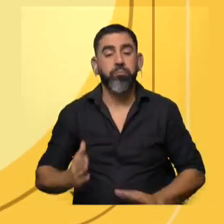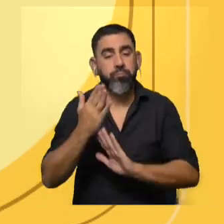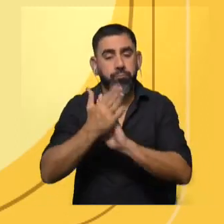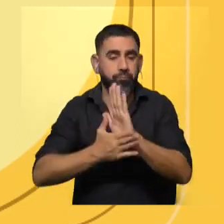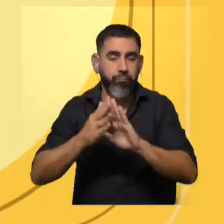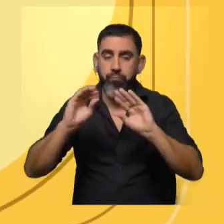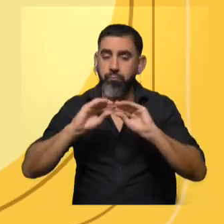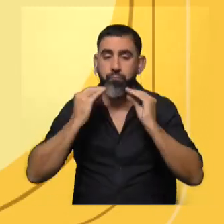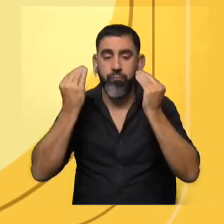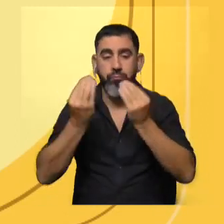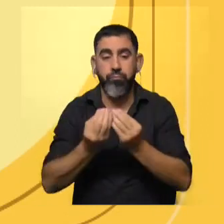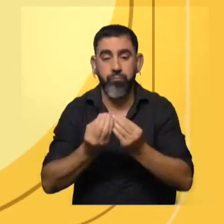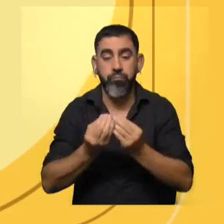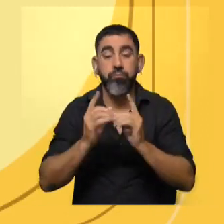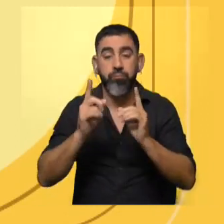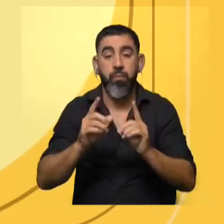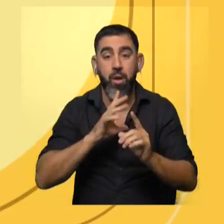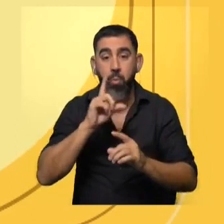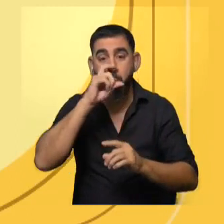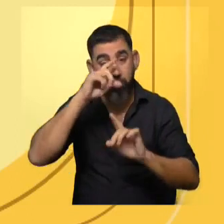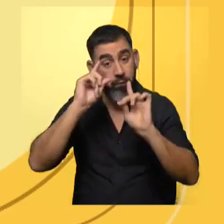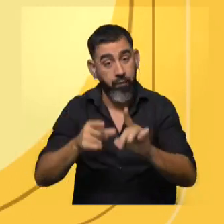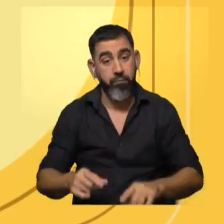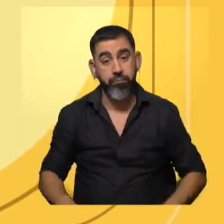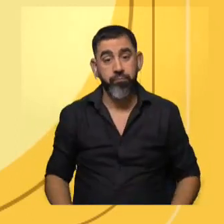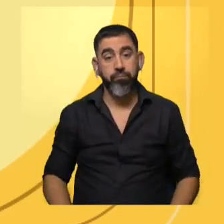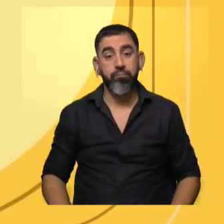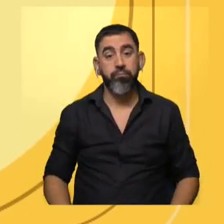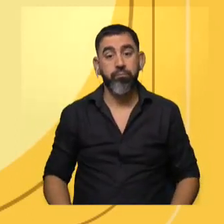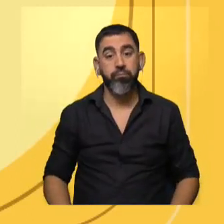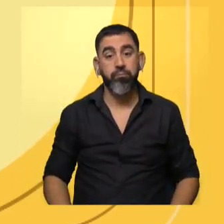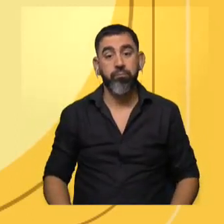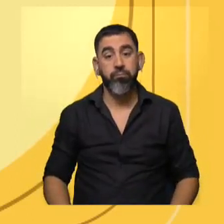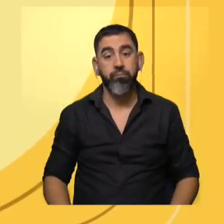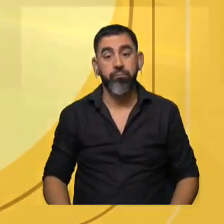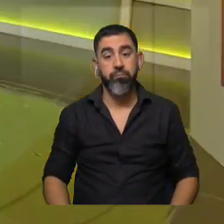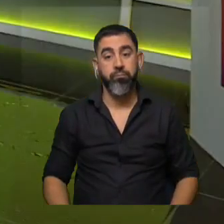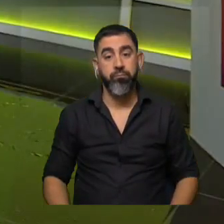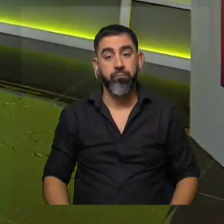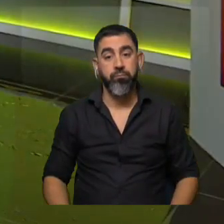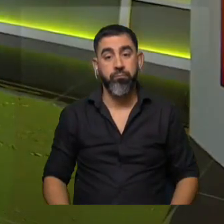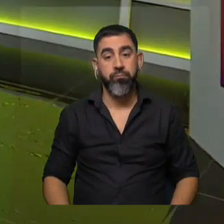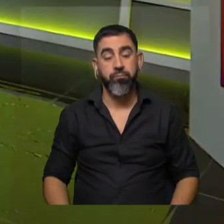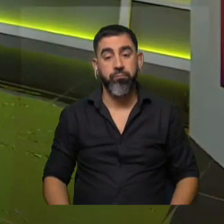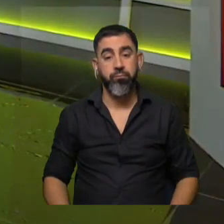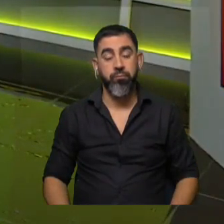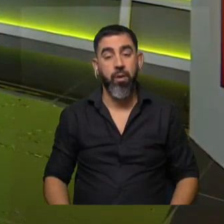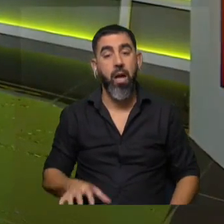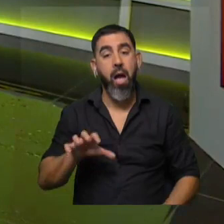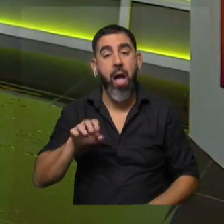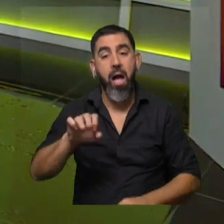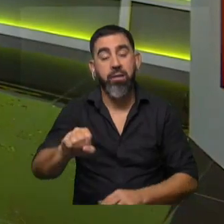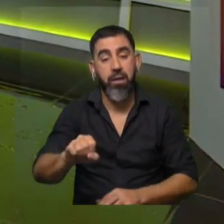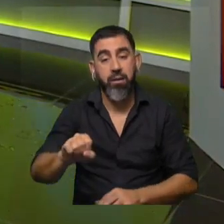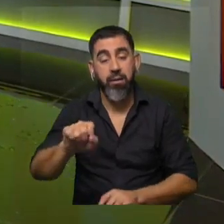Sí, llama la atención ver resultados incluso en Montevideo, ¿no? Sí, y ahora vamos a ver la siguiente placa, porque dice de los ataques, de